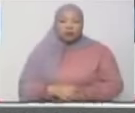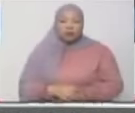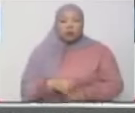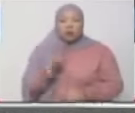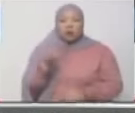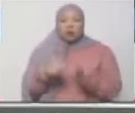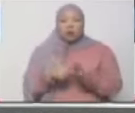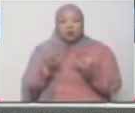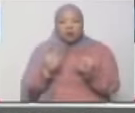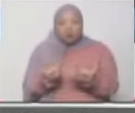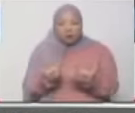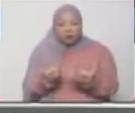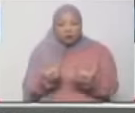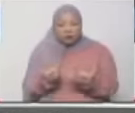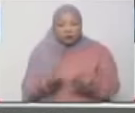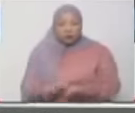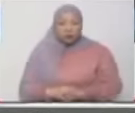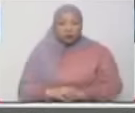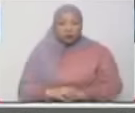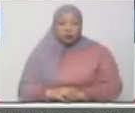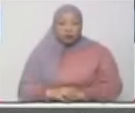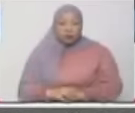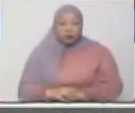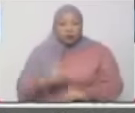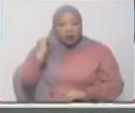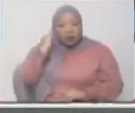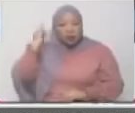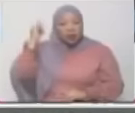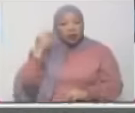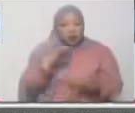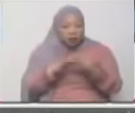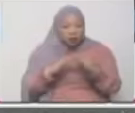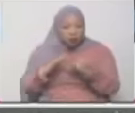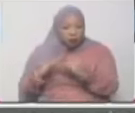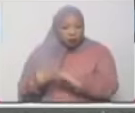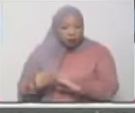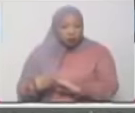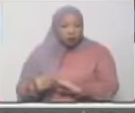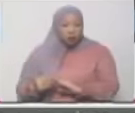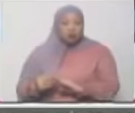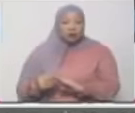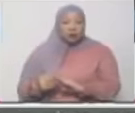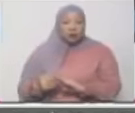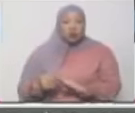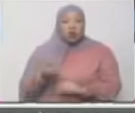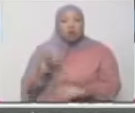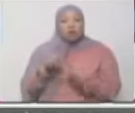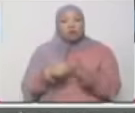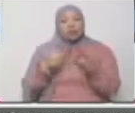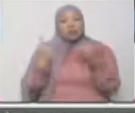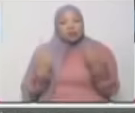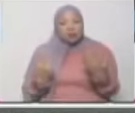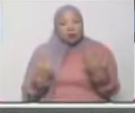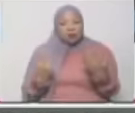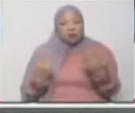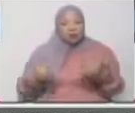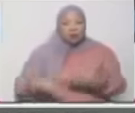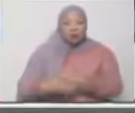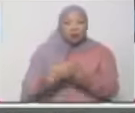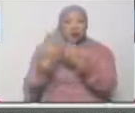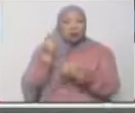2009, compadre, cuando lanza la idea de las comunas, porque en el 2006... amaneció la